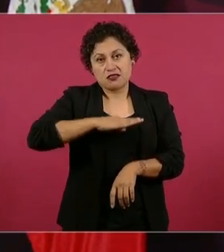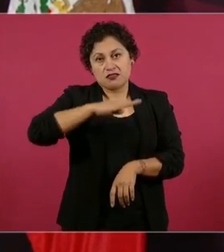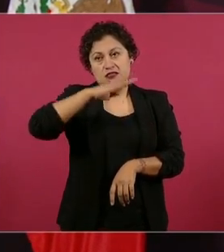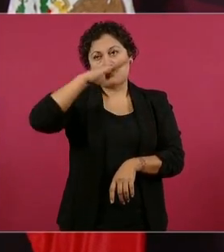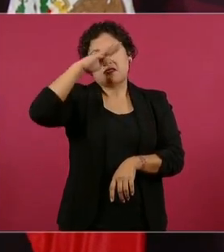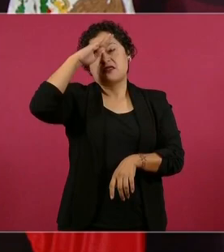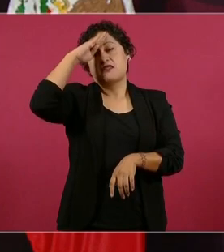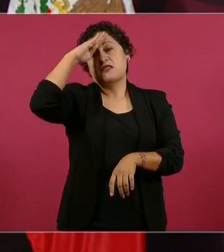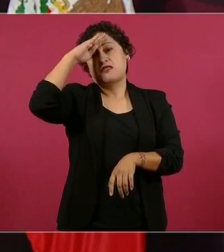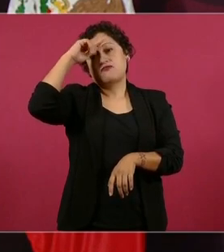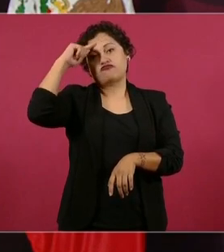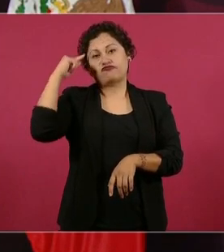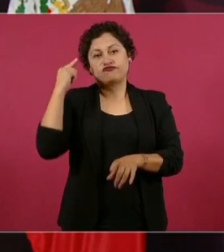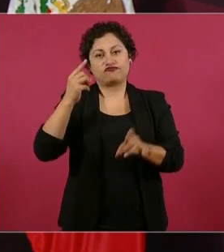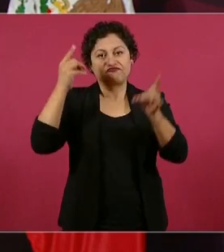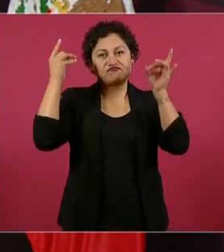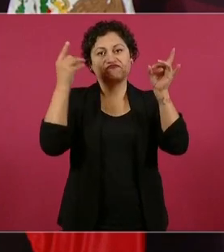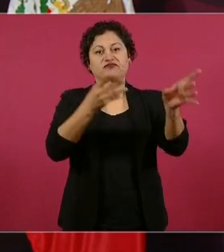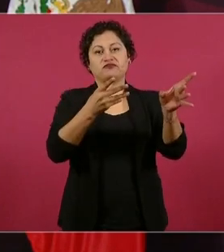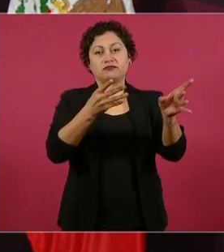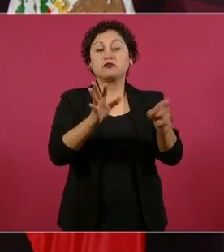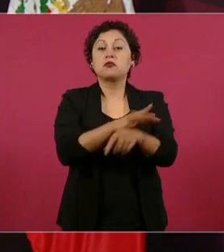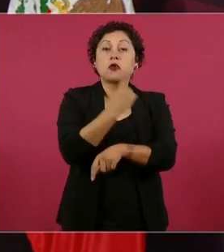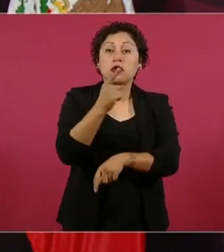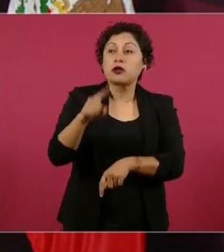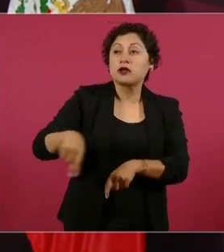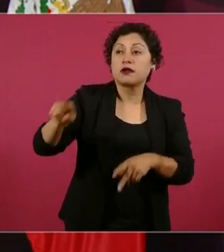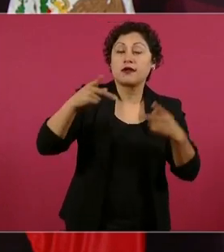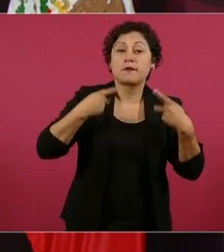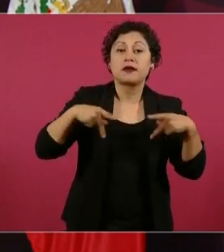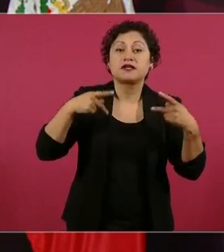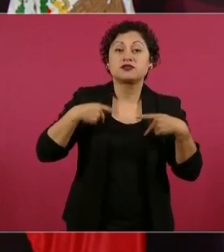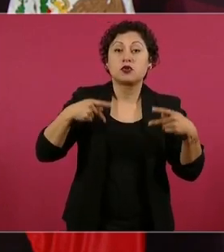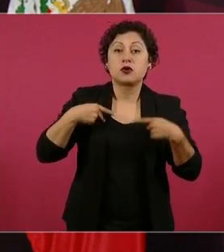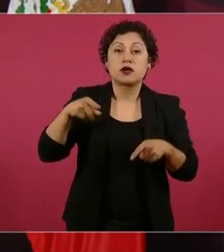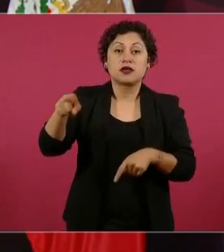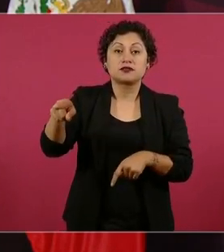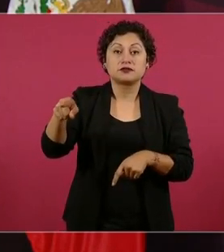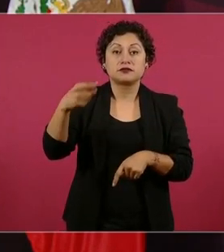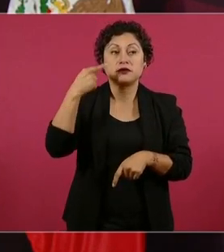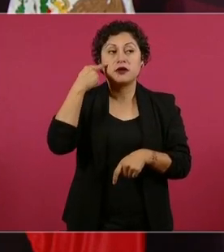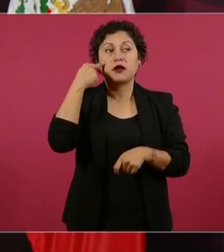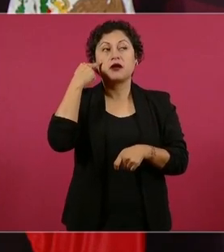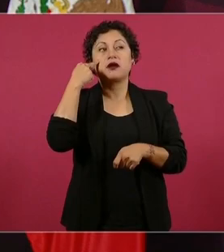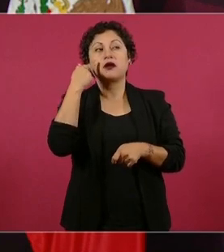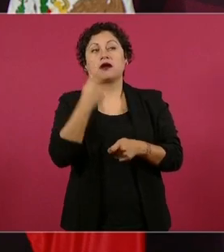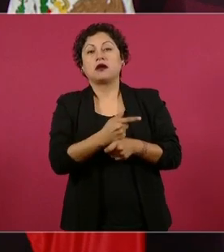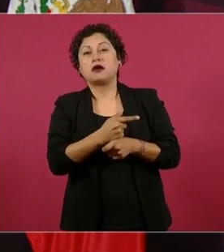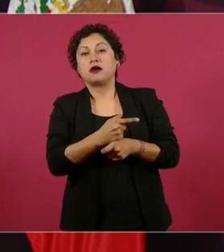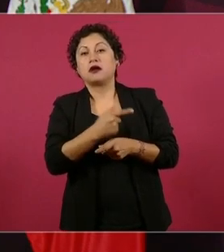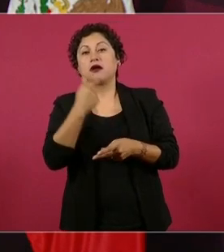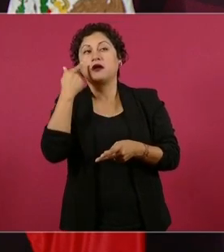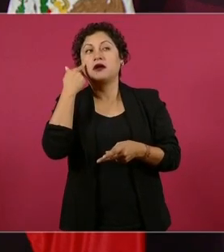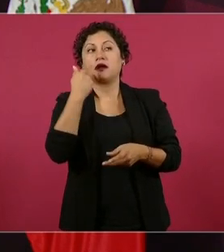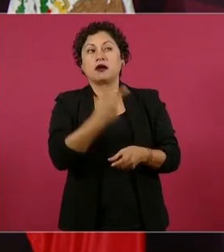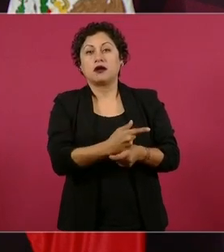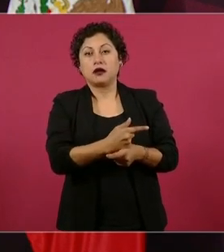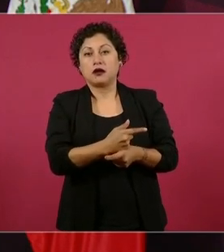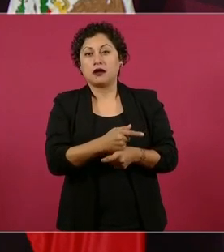tomó conciencia, ya no quiere más humillaciones, no quiere insultos.